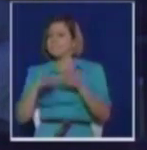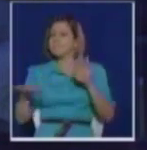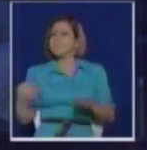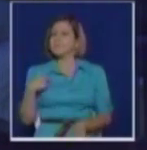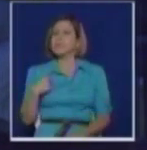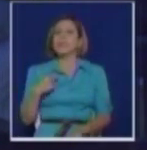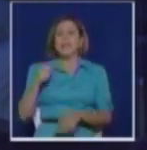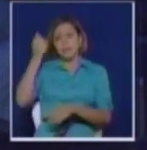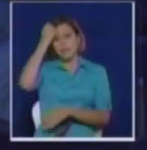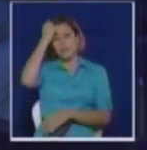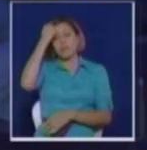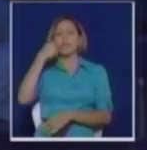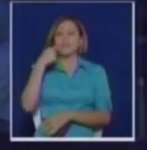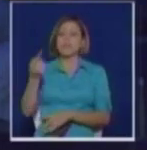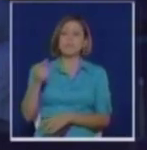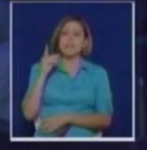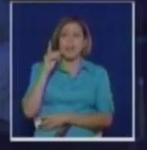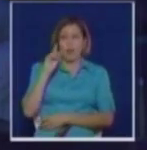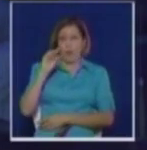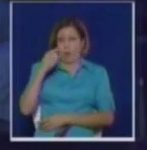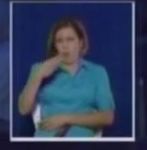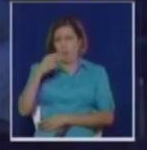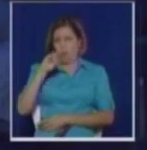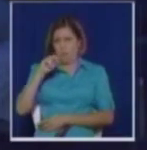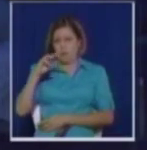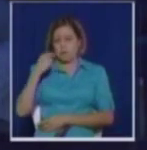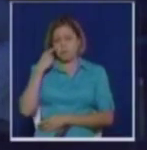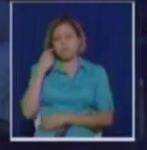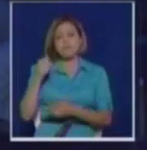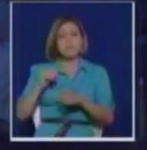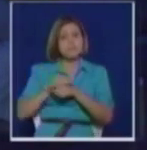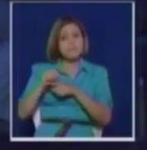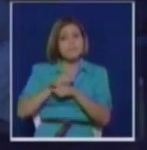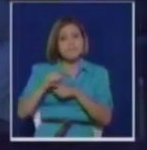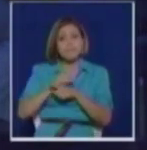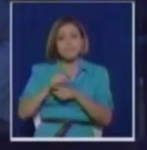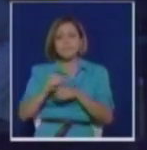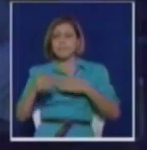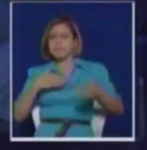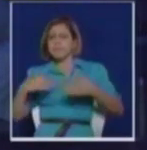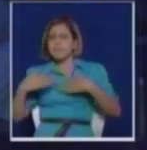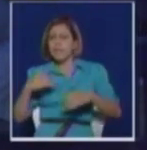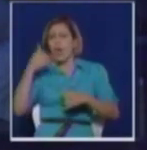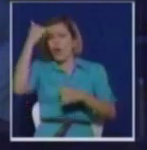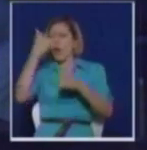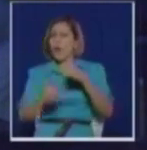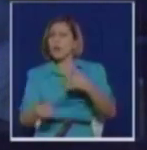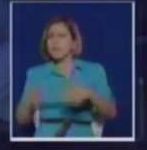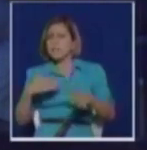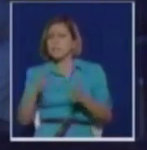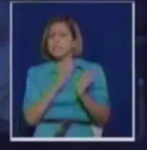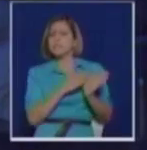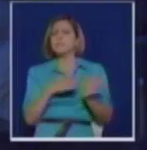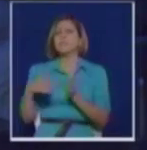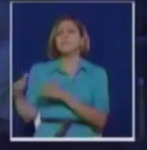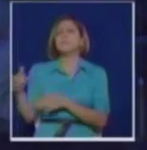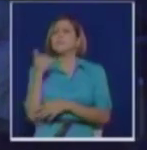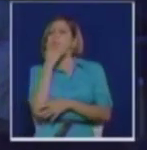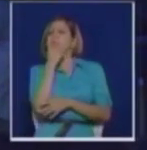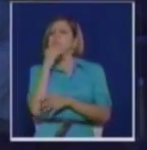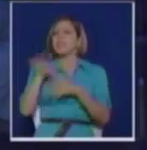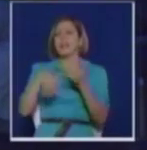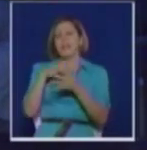el técnico Diego Edinson Umaña debe trabajar en la elaboración del juego, en la conclusión de las jugadas ofensivas, en el orden del equipo en un